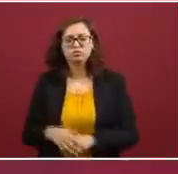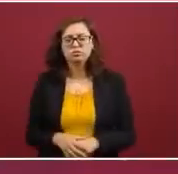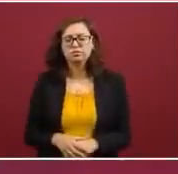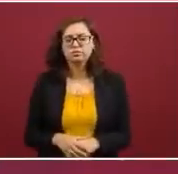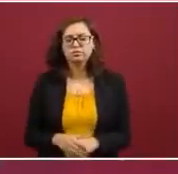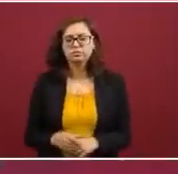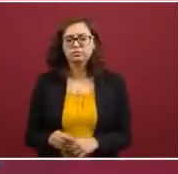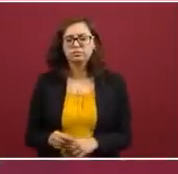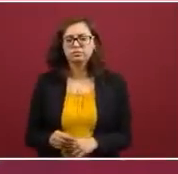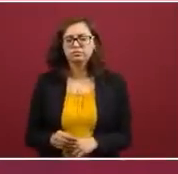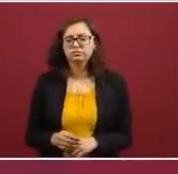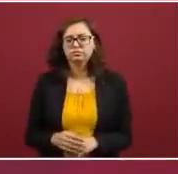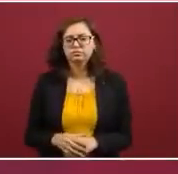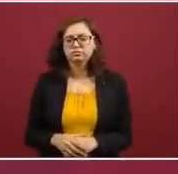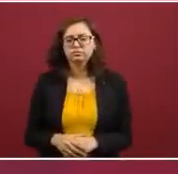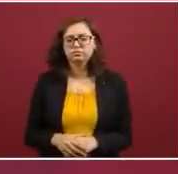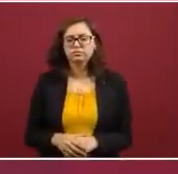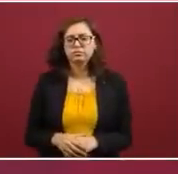En lo nominal,